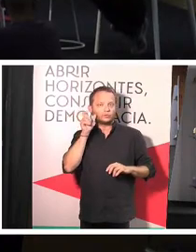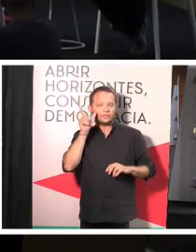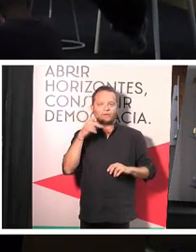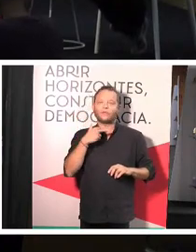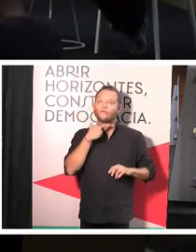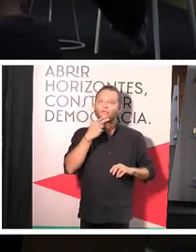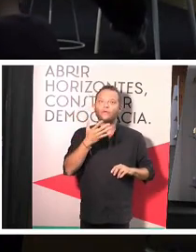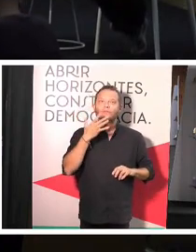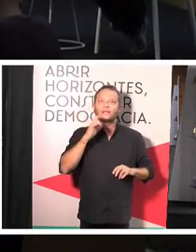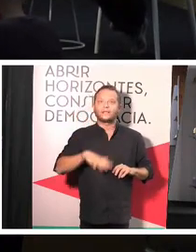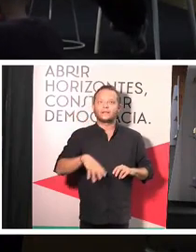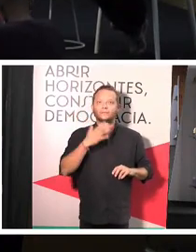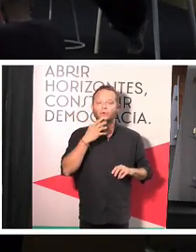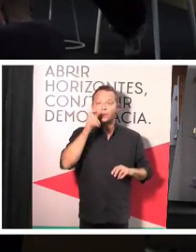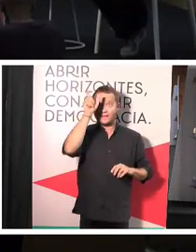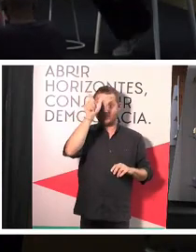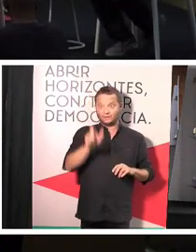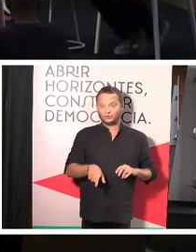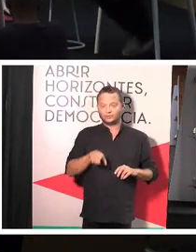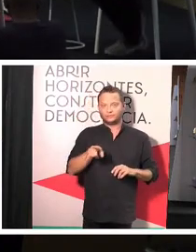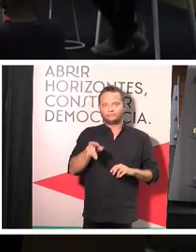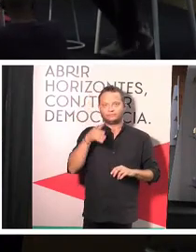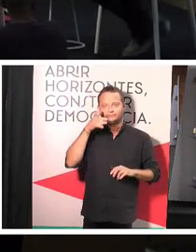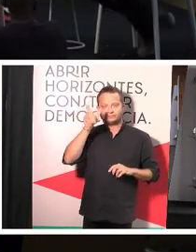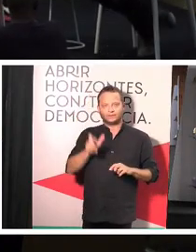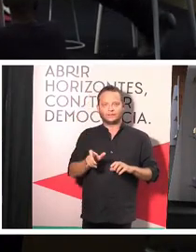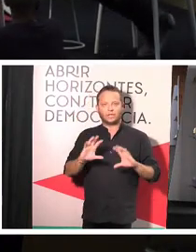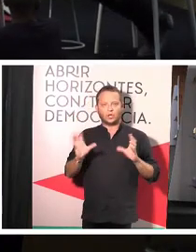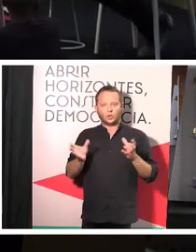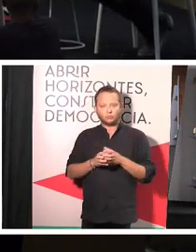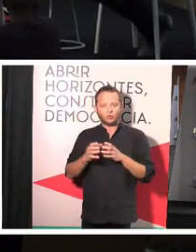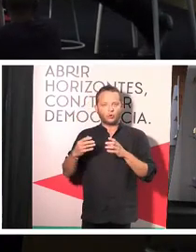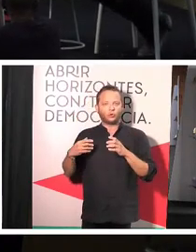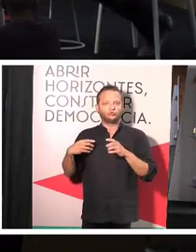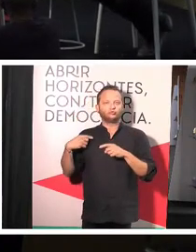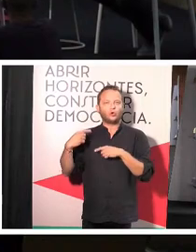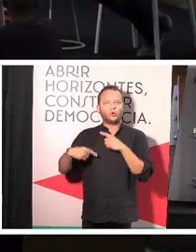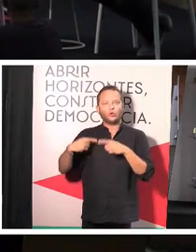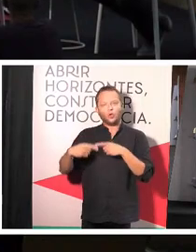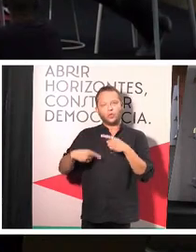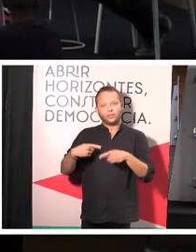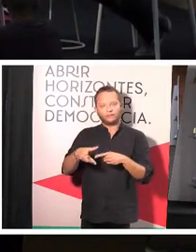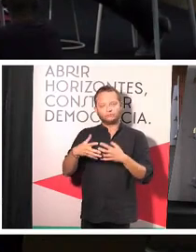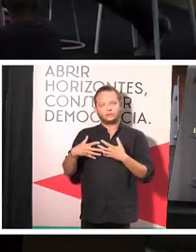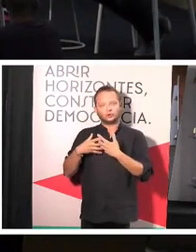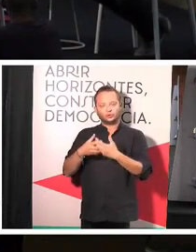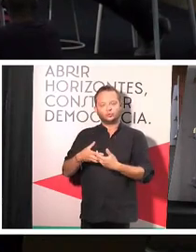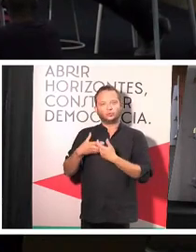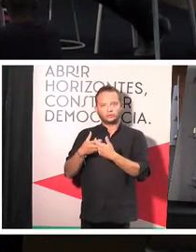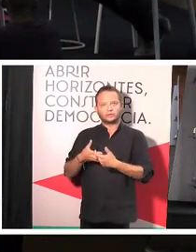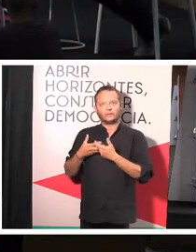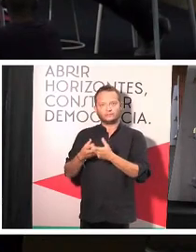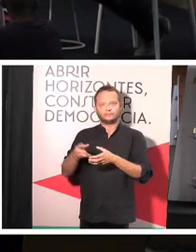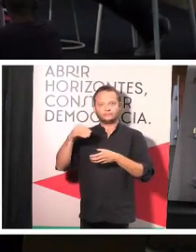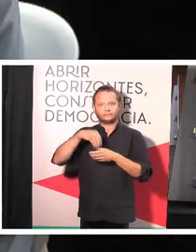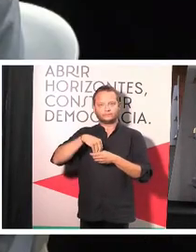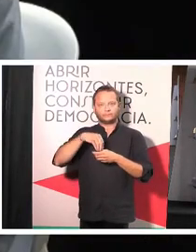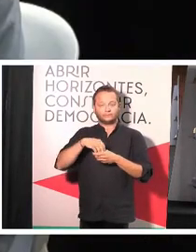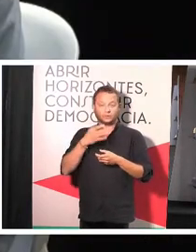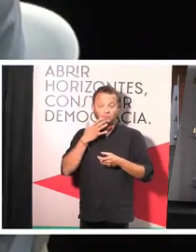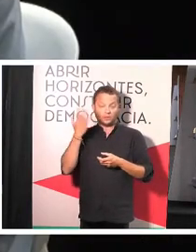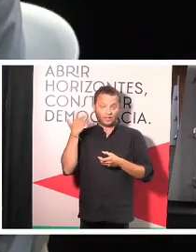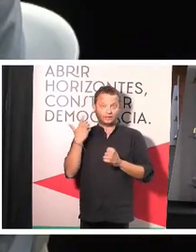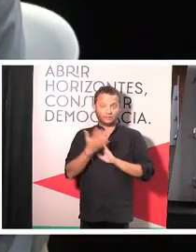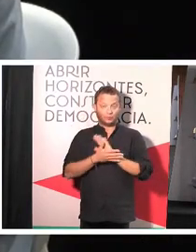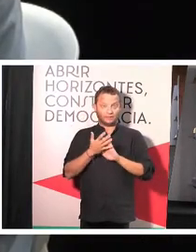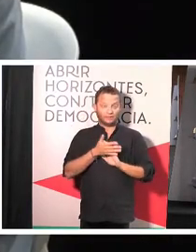voz de la persona que está ahí, digamos, en el día a día, ¿no?, en esa lucha, en esa pugna de la que han hablado los